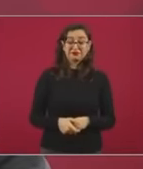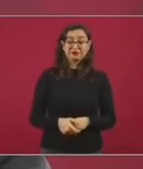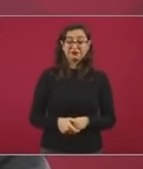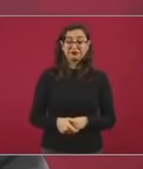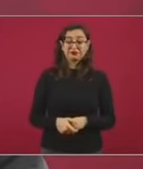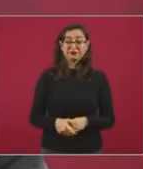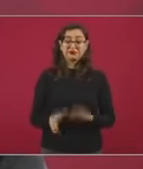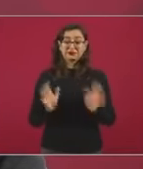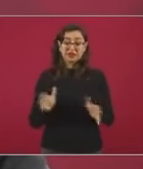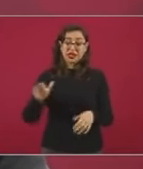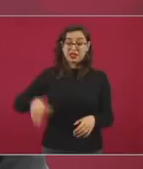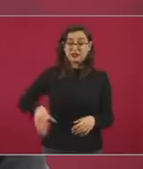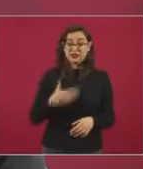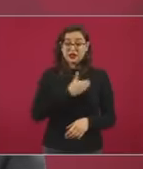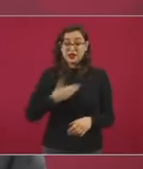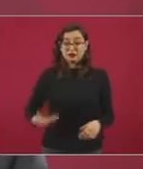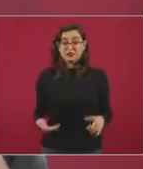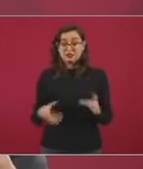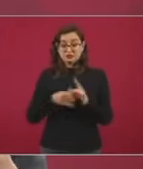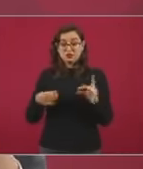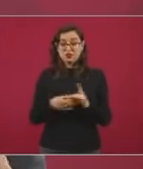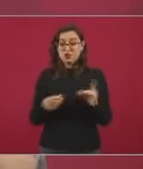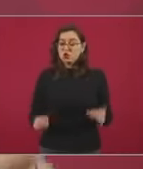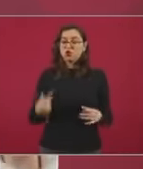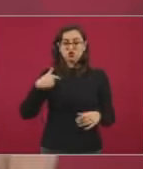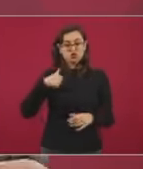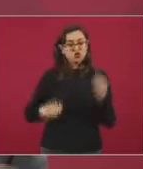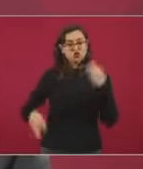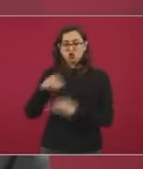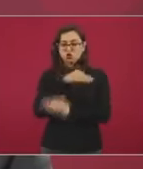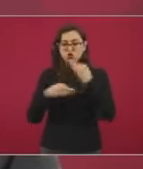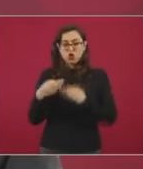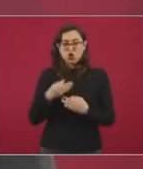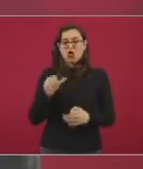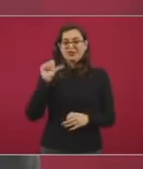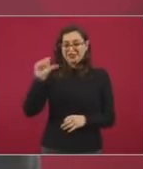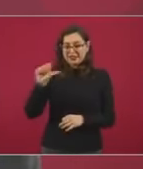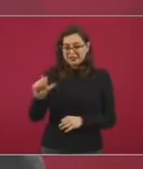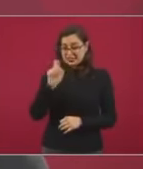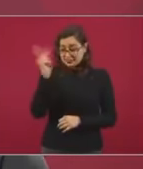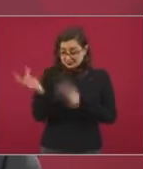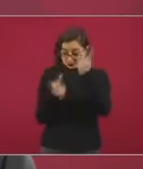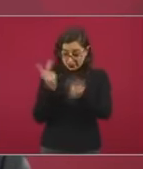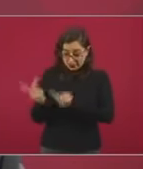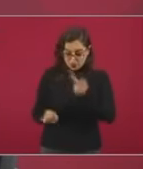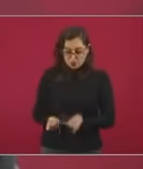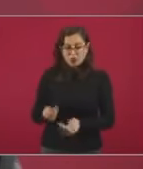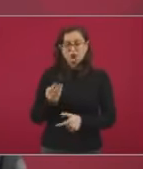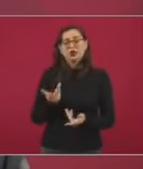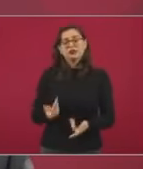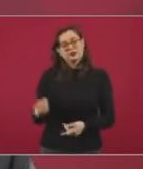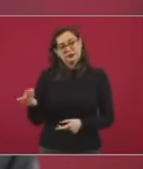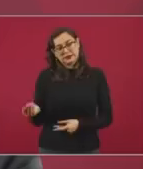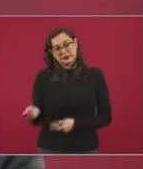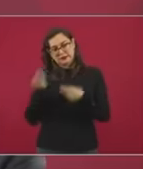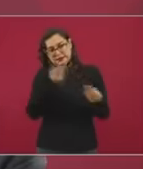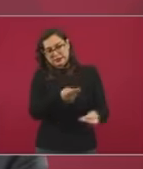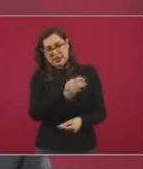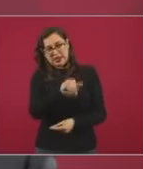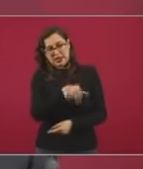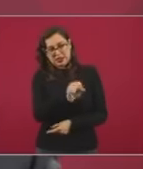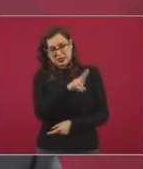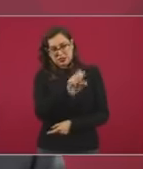lo ha indicado el presidente, les vamos a dar respuesta puntual a las 16 preguntas el día de hoy, si nos permite, a través de Jesús, para que